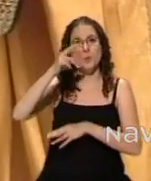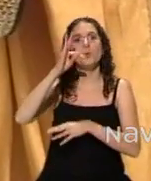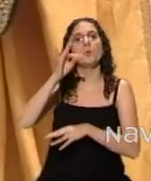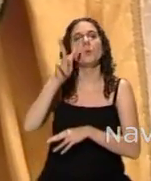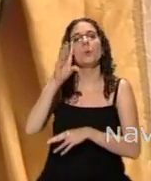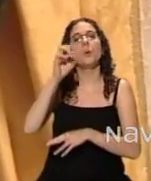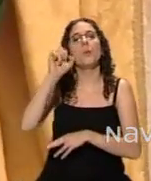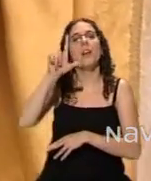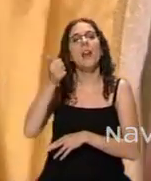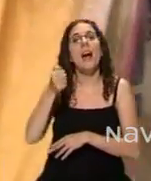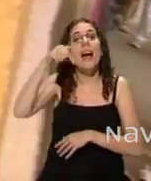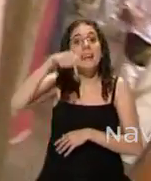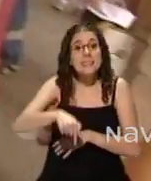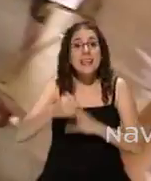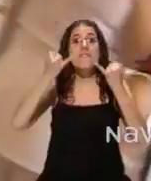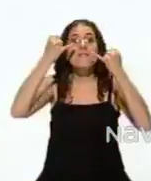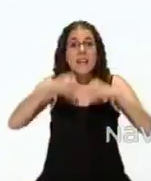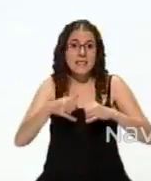fiestas de la capital ribera.